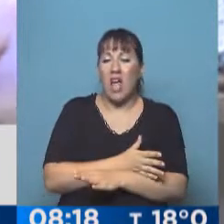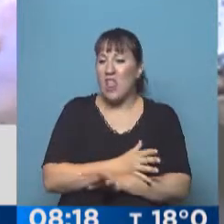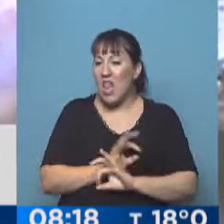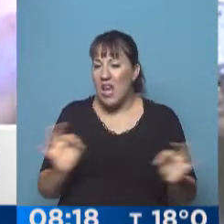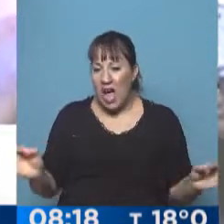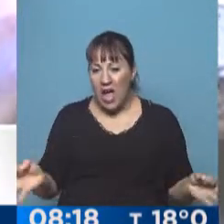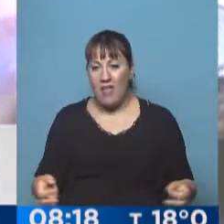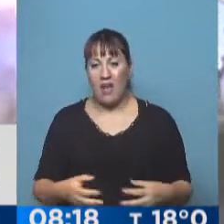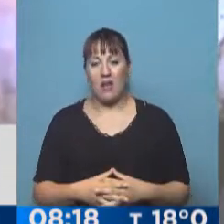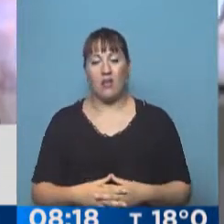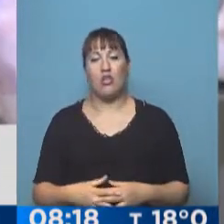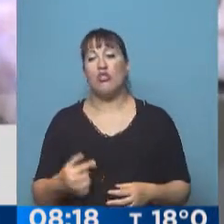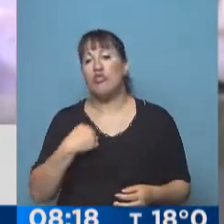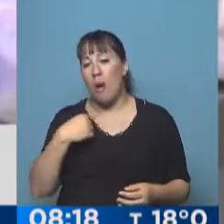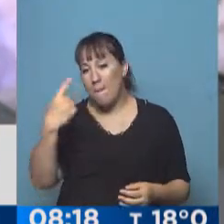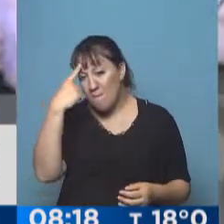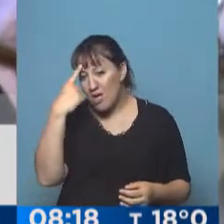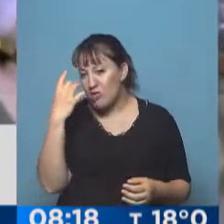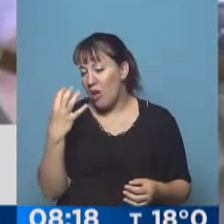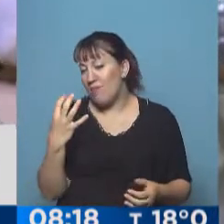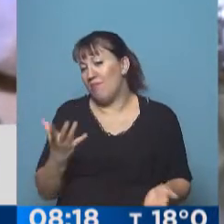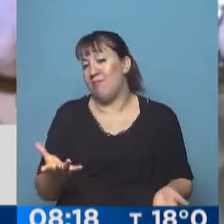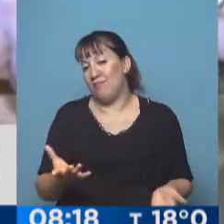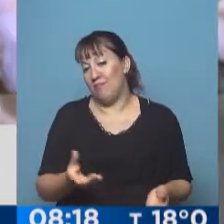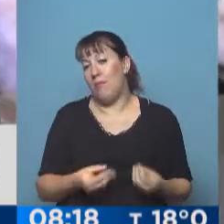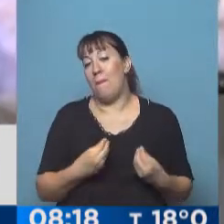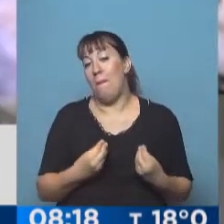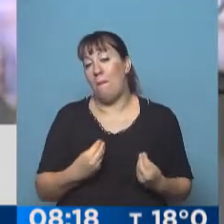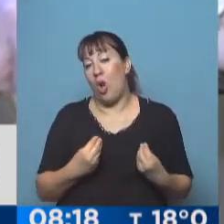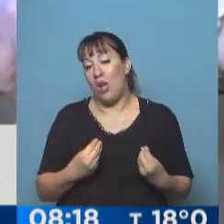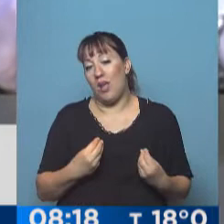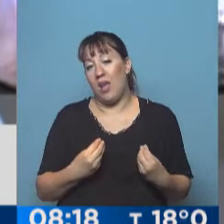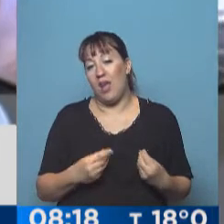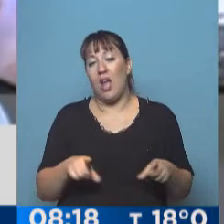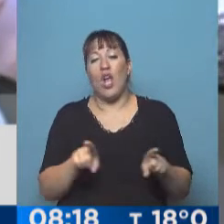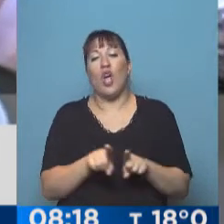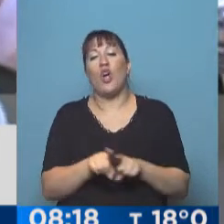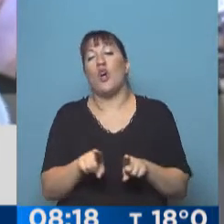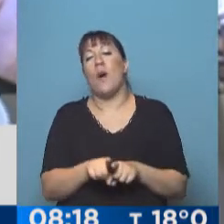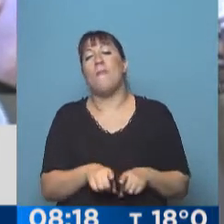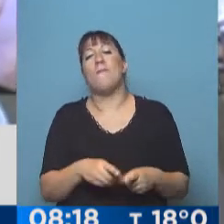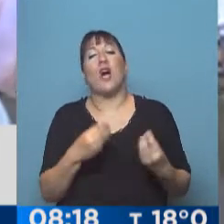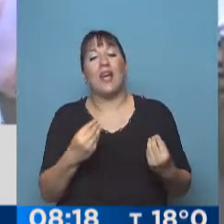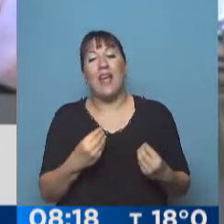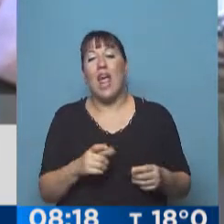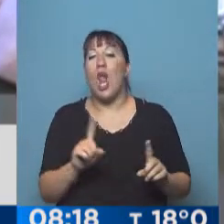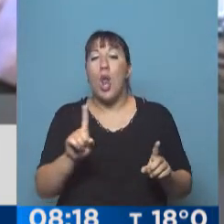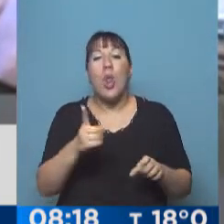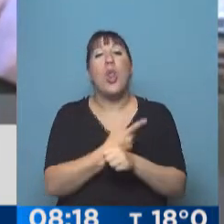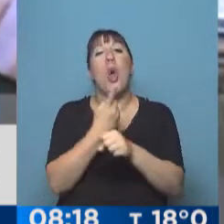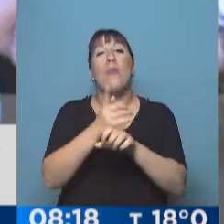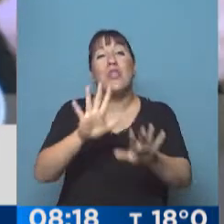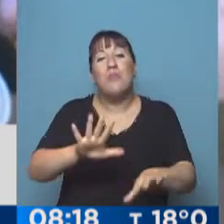intencionalidad política yo estoy pensando que sí dígame que es que hace esta discusión como si no fuese es pues no se podría haber esperado 12 días y